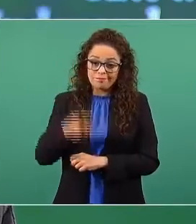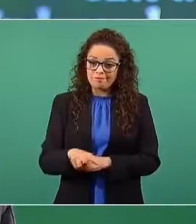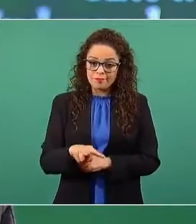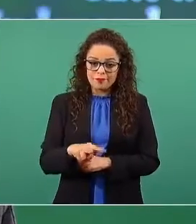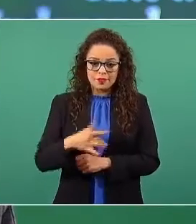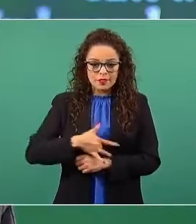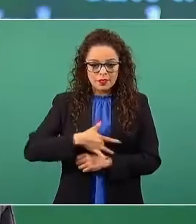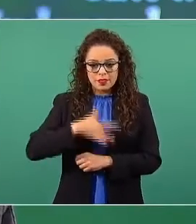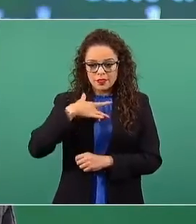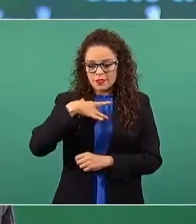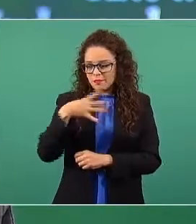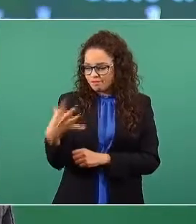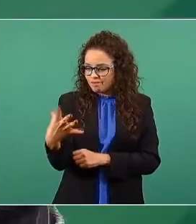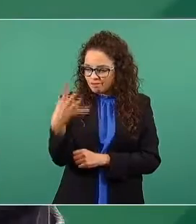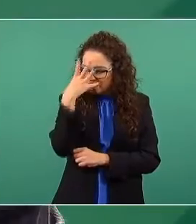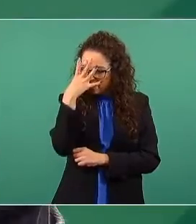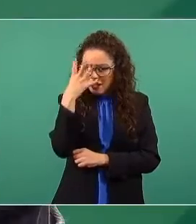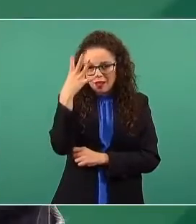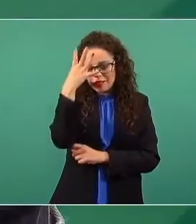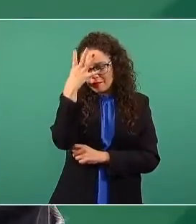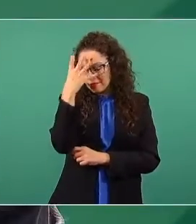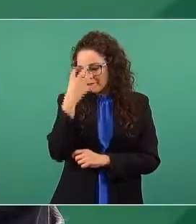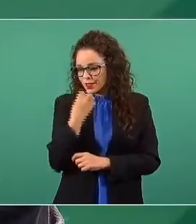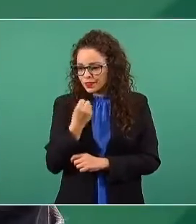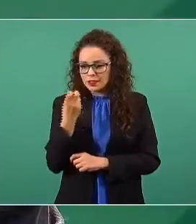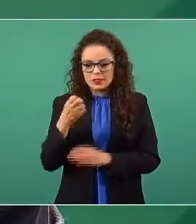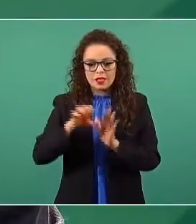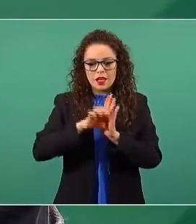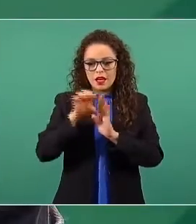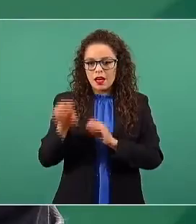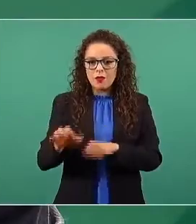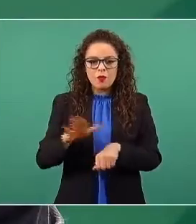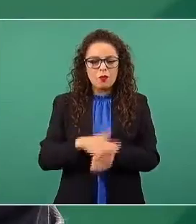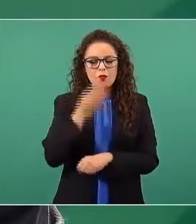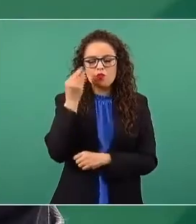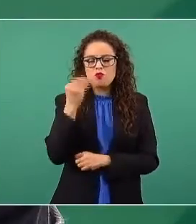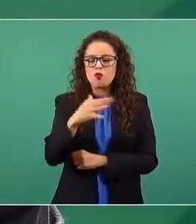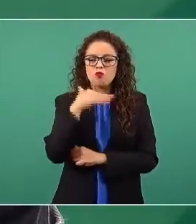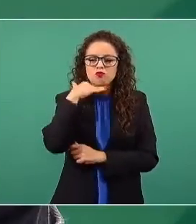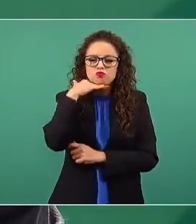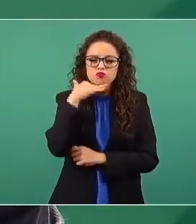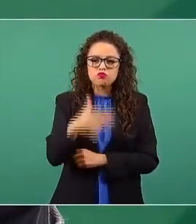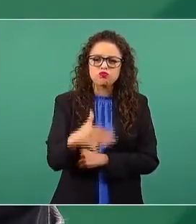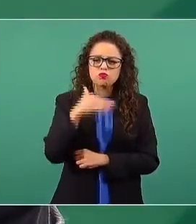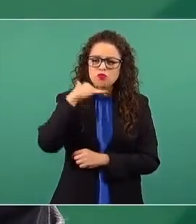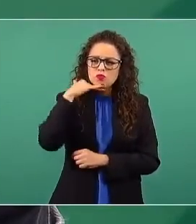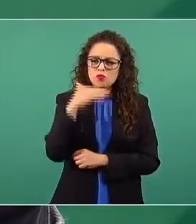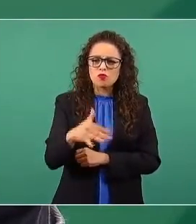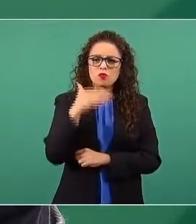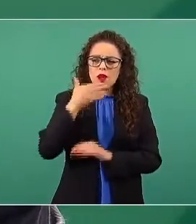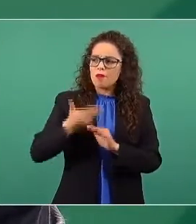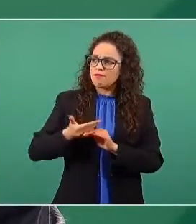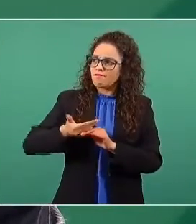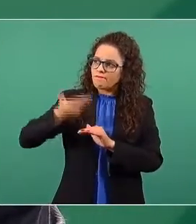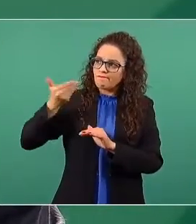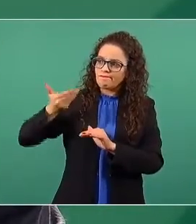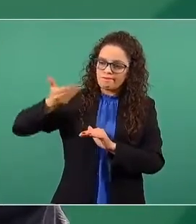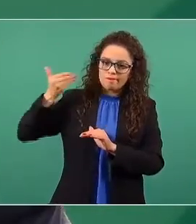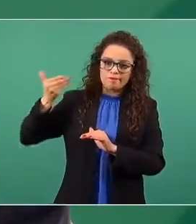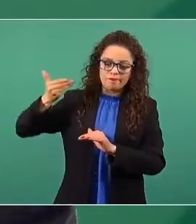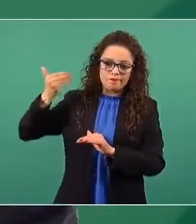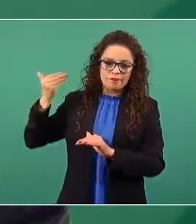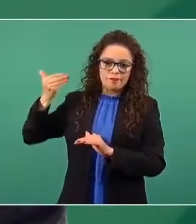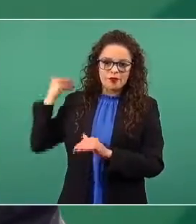vergonzoso, dramático, triste este ejemplo de corrupción de administraciones pasadas, en donde se tenía un